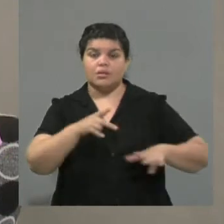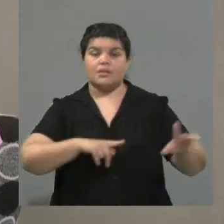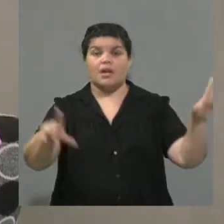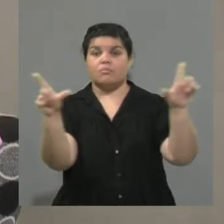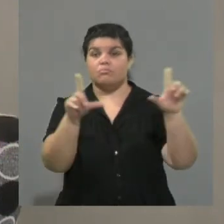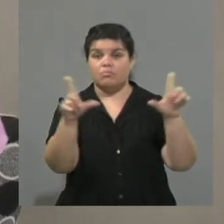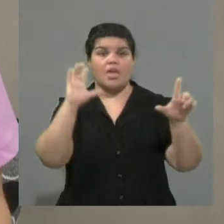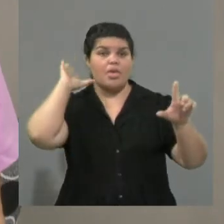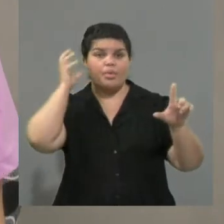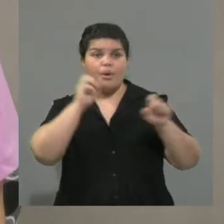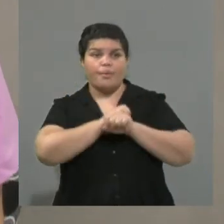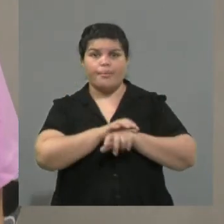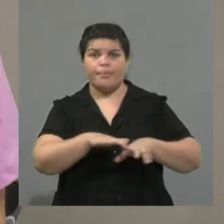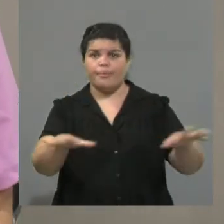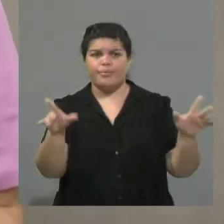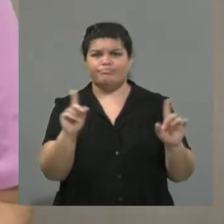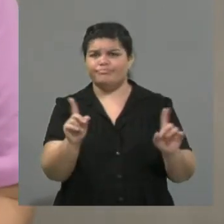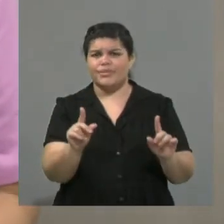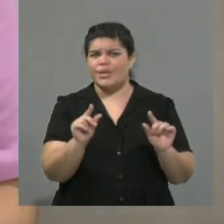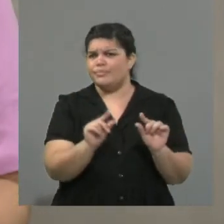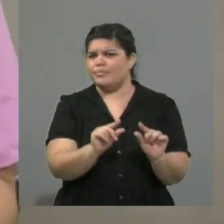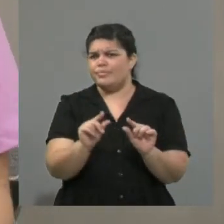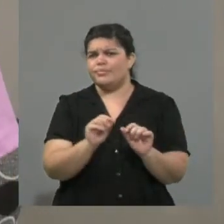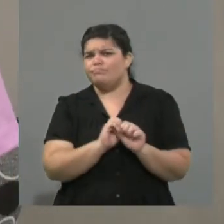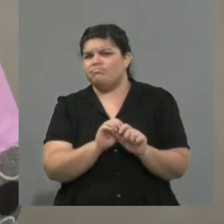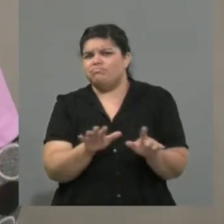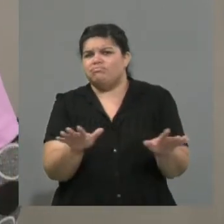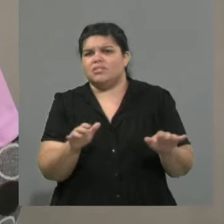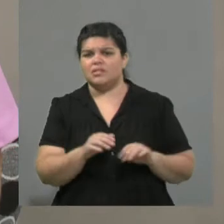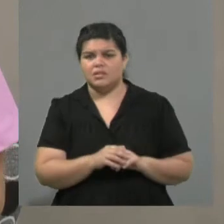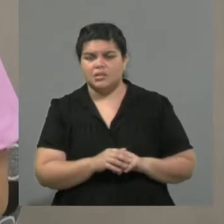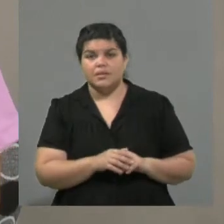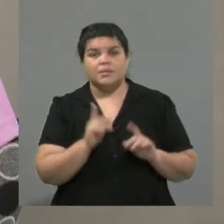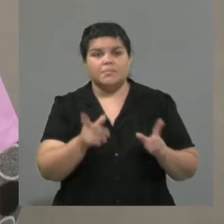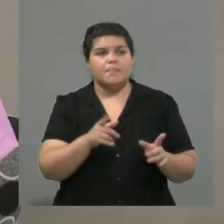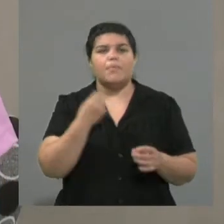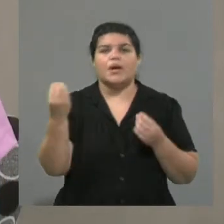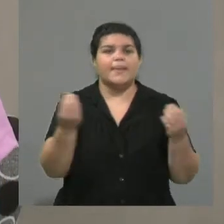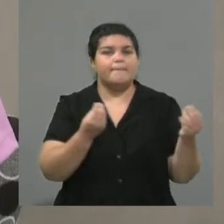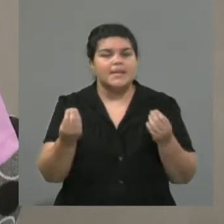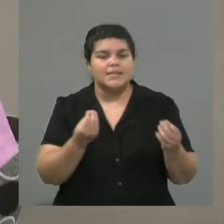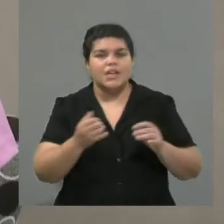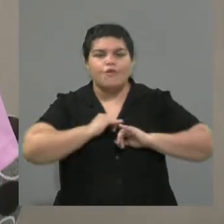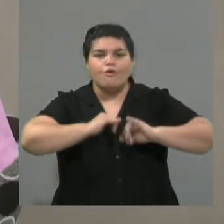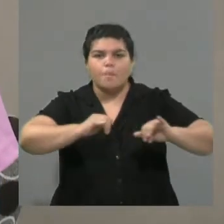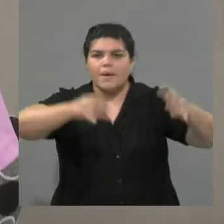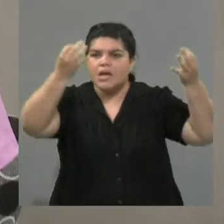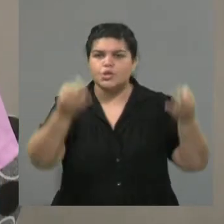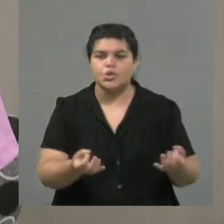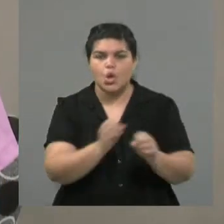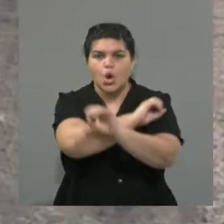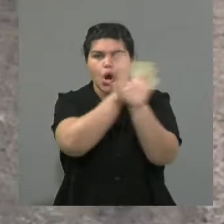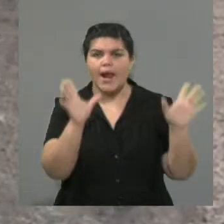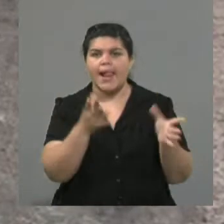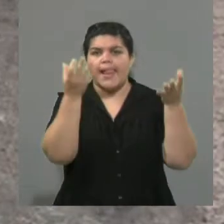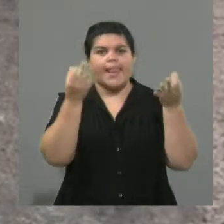no lo han tenido presente en este tiempo que ha pasado. Entonces los grandes desafíos vienen por ese lado, la comunicación, que es fundamental.